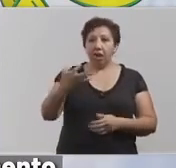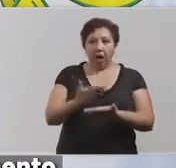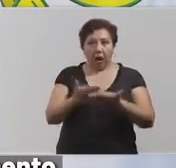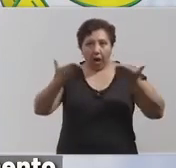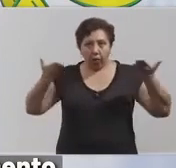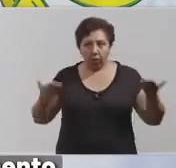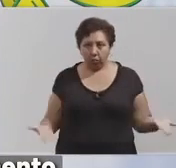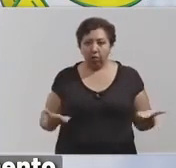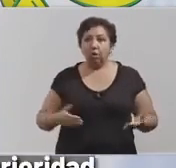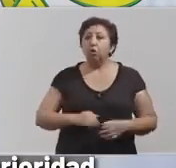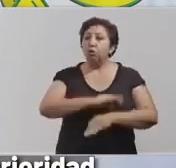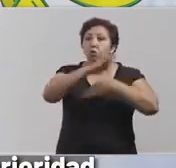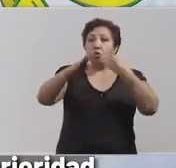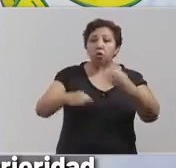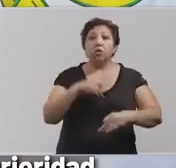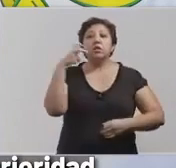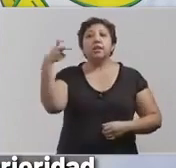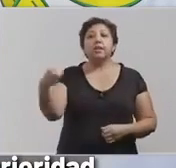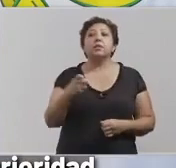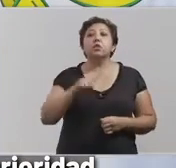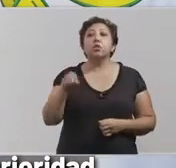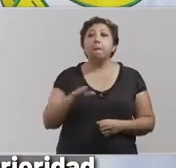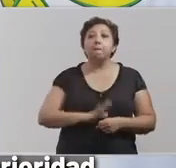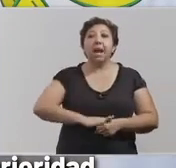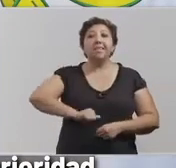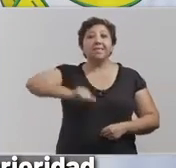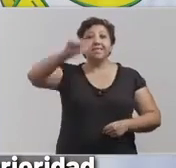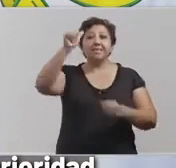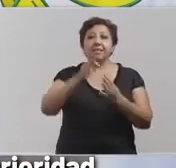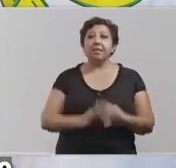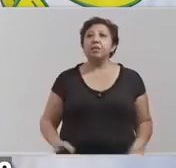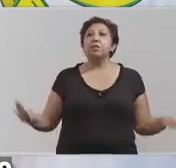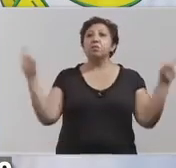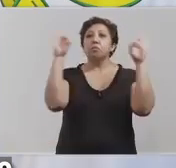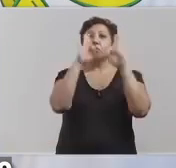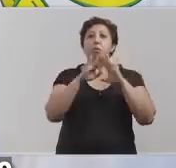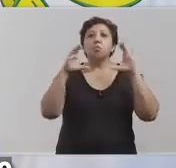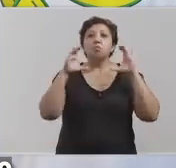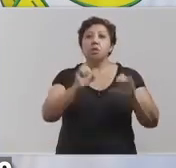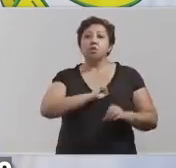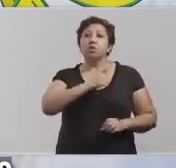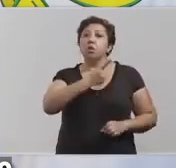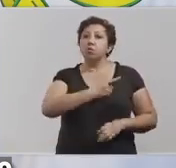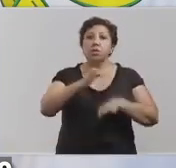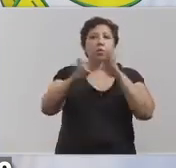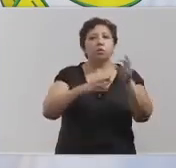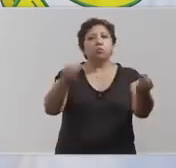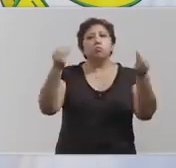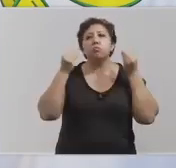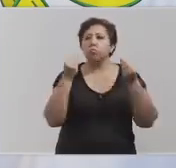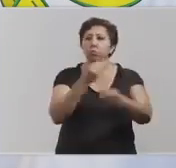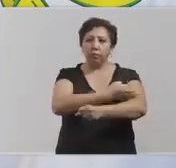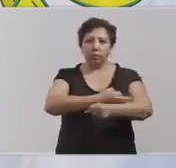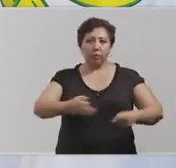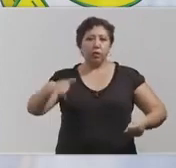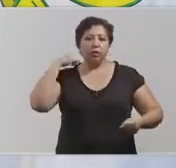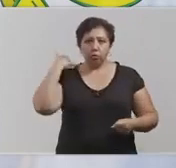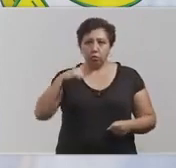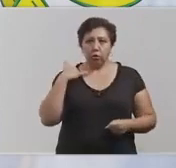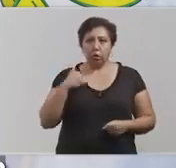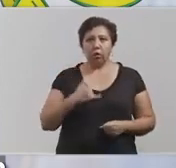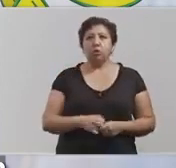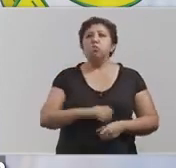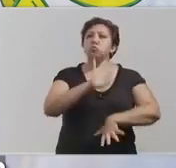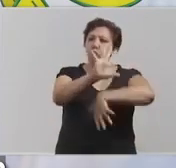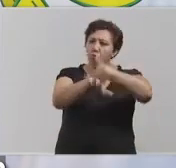partir de este momento. Todas estas medidas son de la más alta prioridad para conservar la salud y el empleo de miles de familias